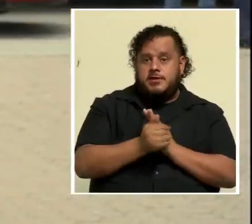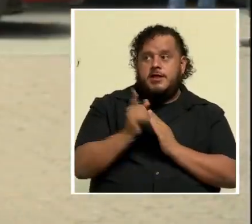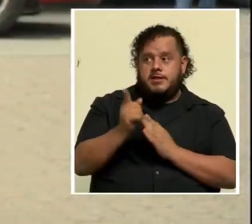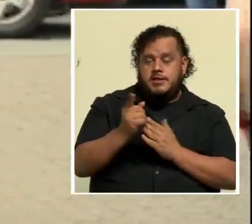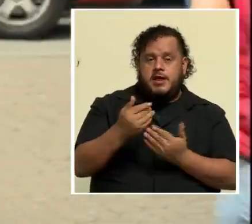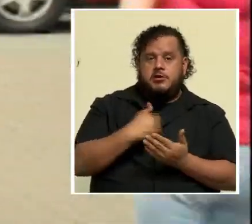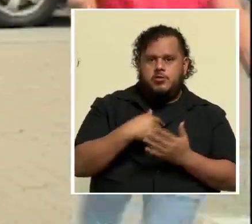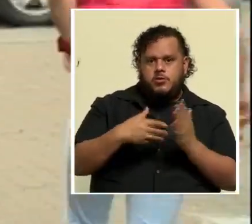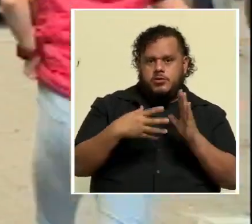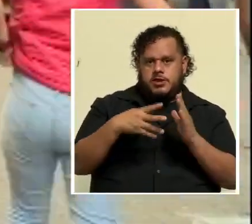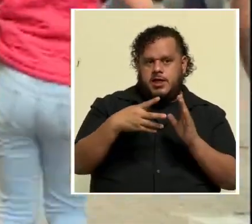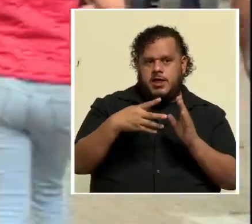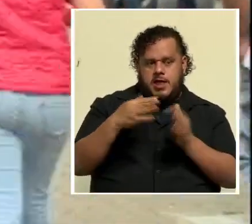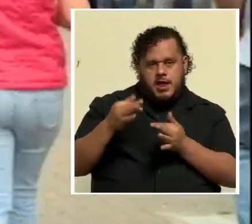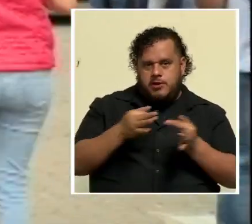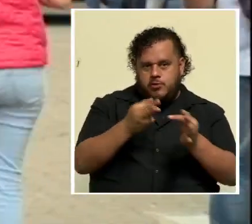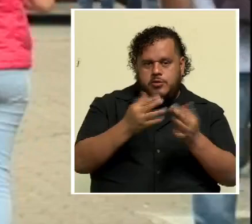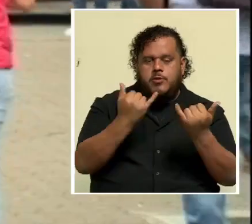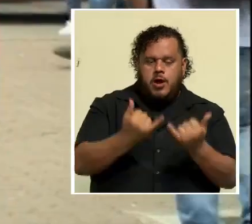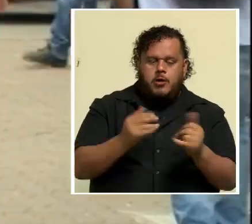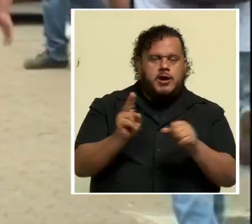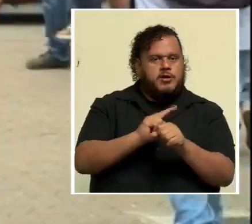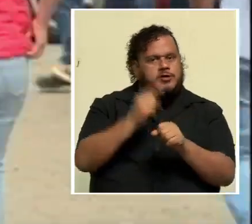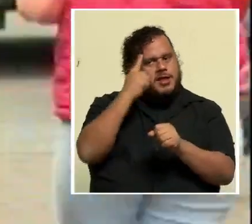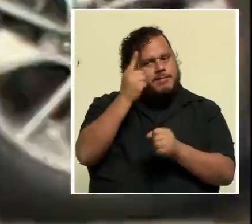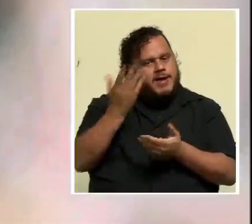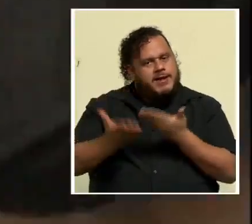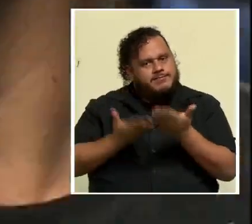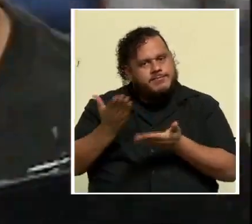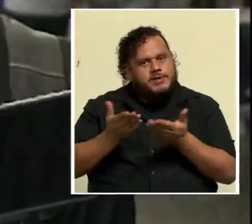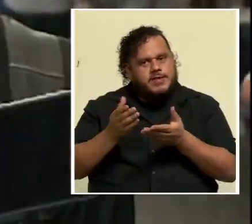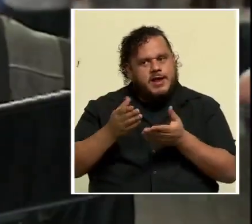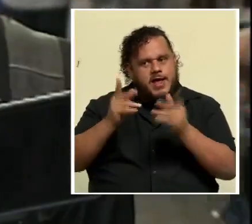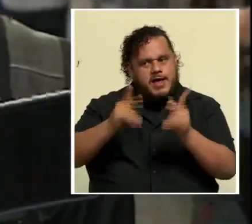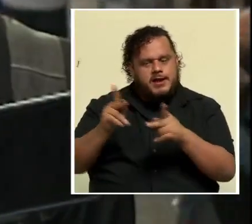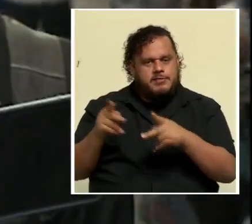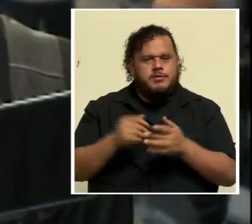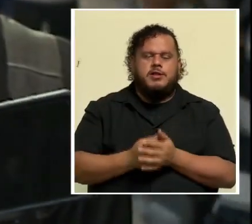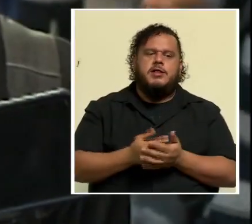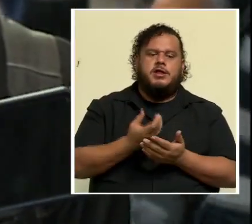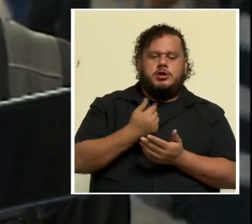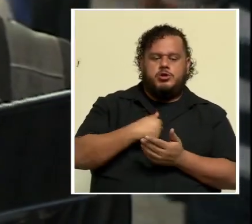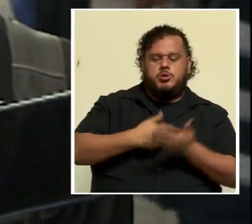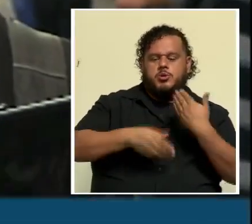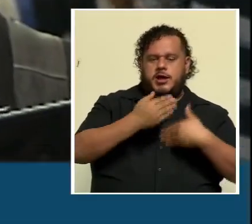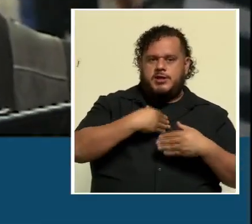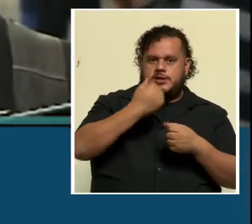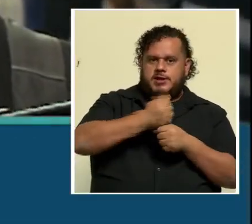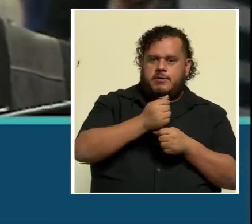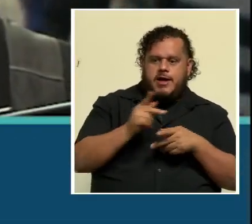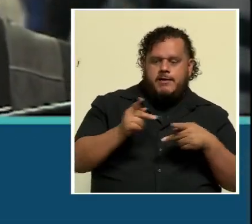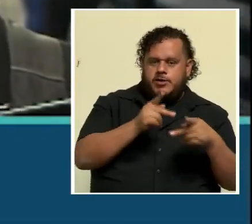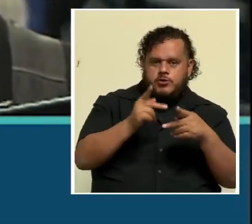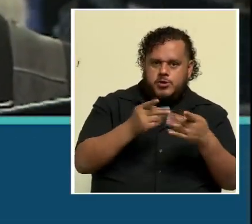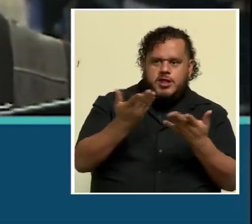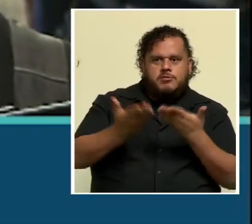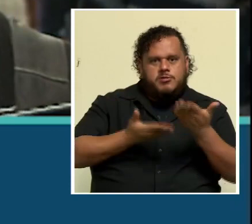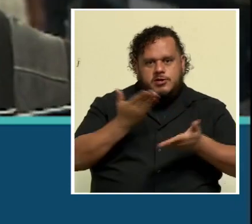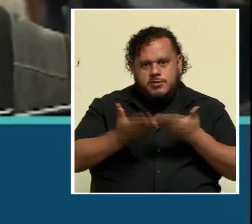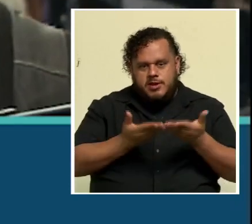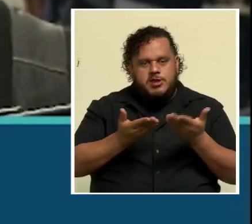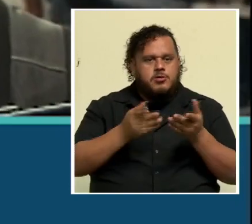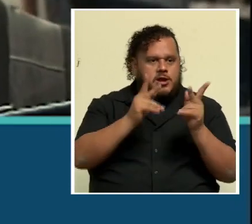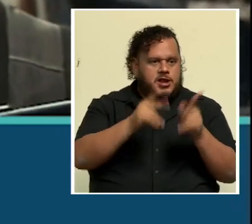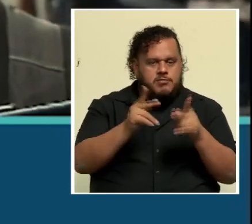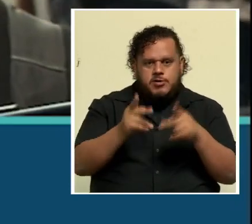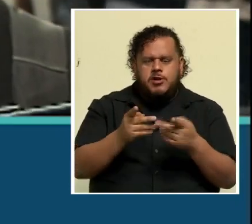del turismo ahora las aplica para tratar a sus clientes. El hecho de haber trabajado en turismo y tener ciertos conocimientos con respecto a la atención al cliente me ha